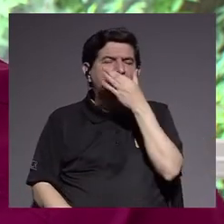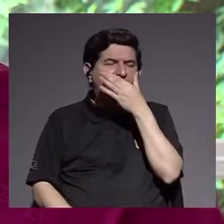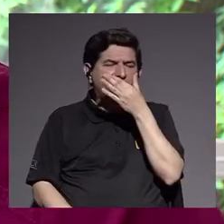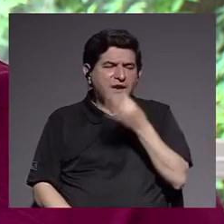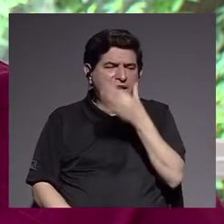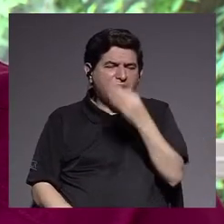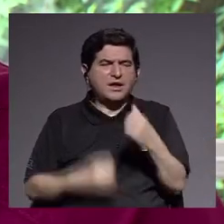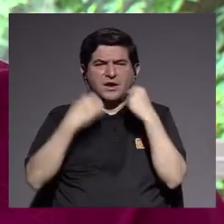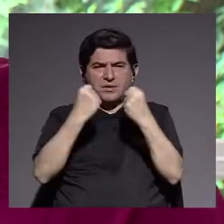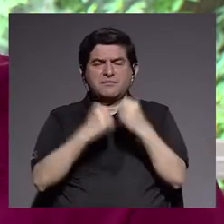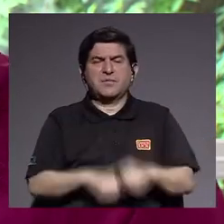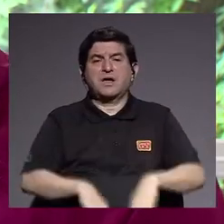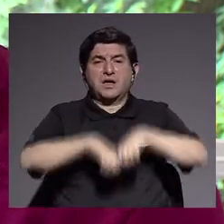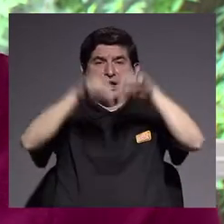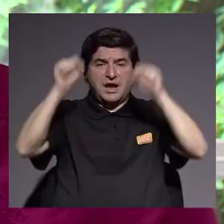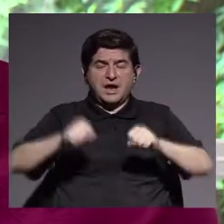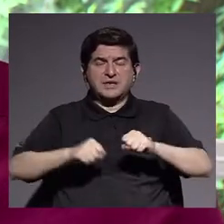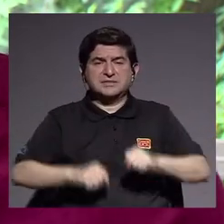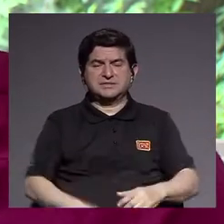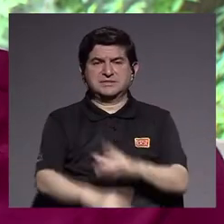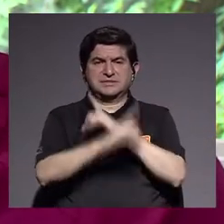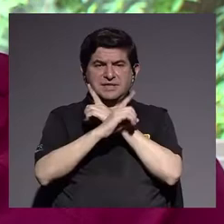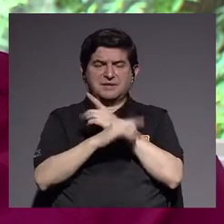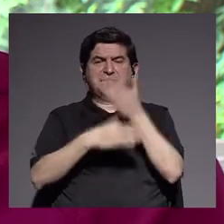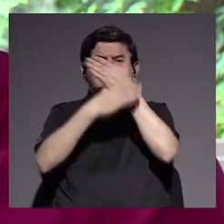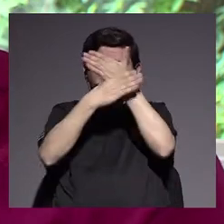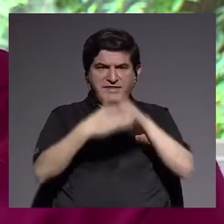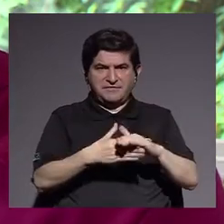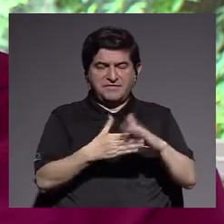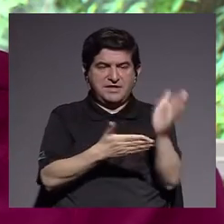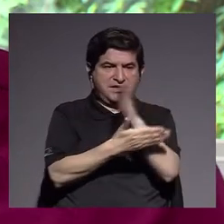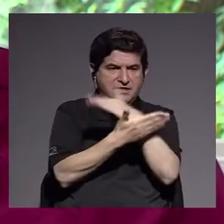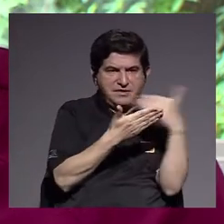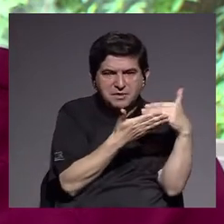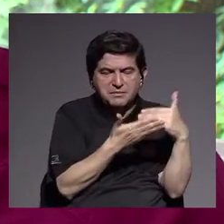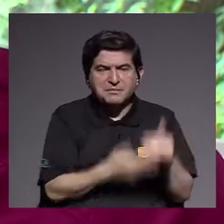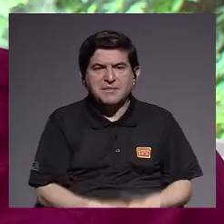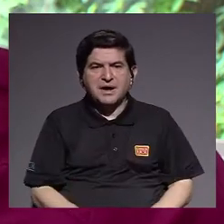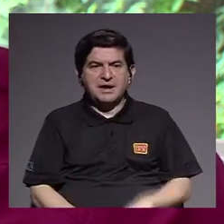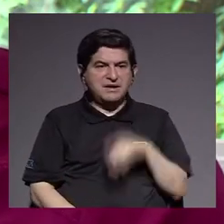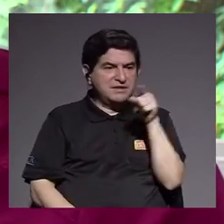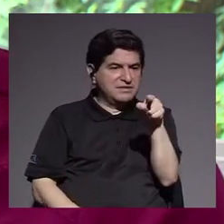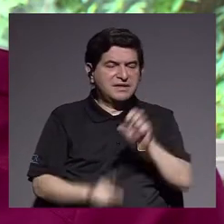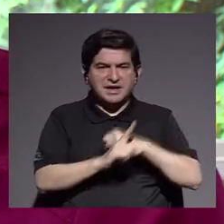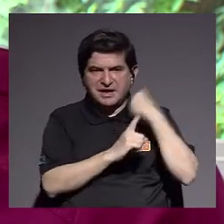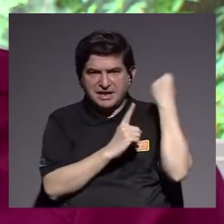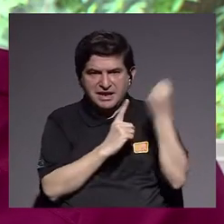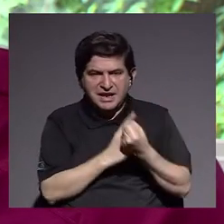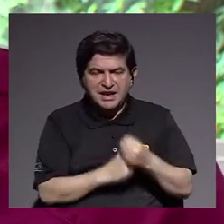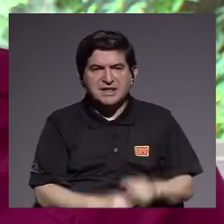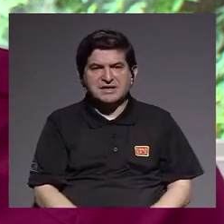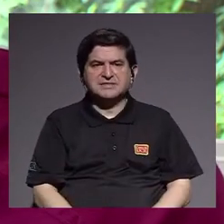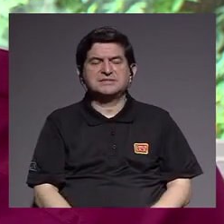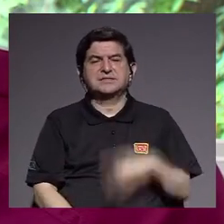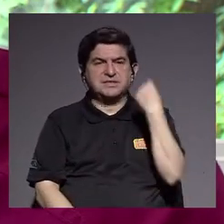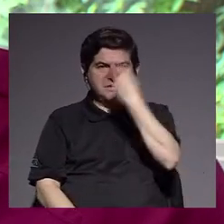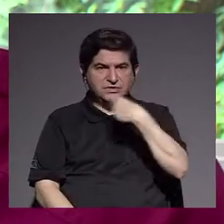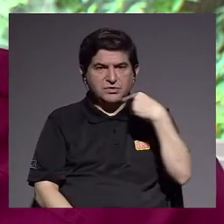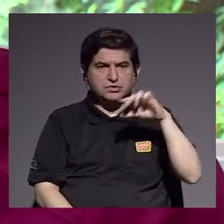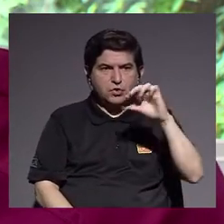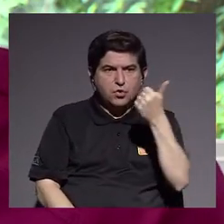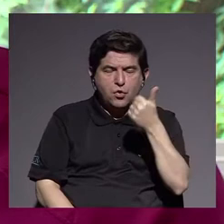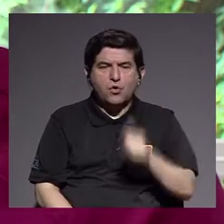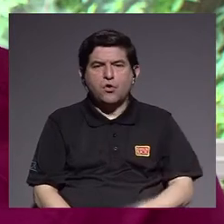una gripe muy fuerte el sistema inmune se va a dividir el divide una parte para atacar el sistema de verdad para atacar la infección